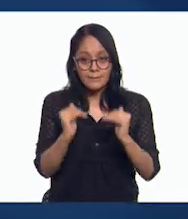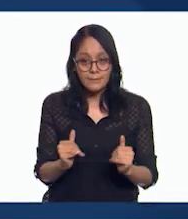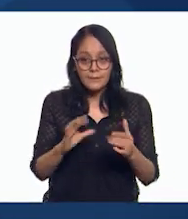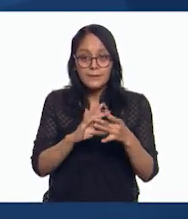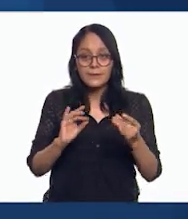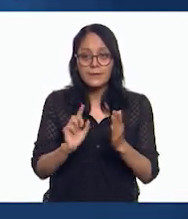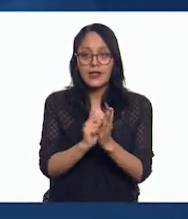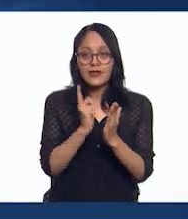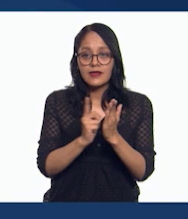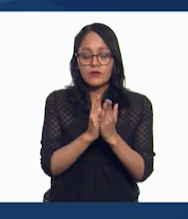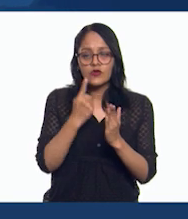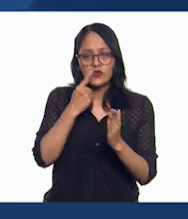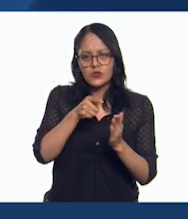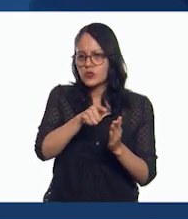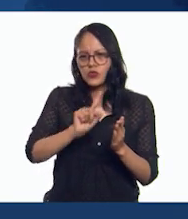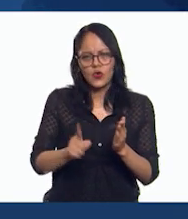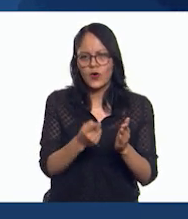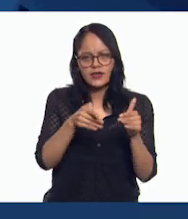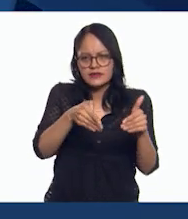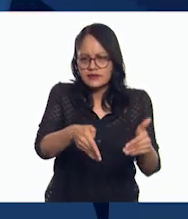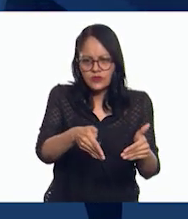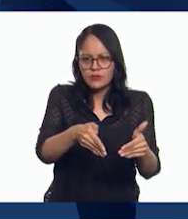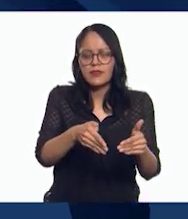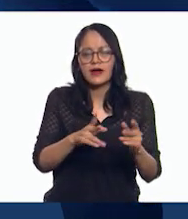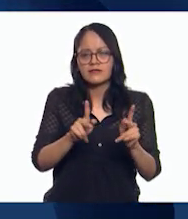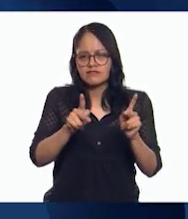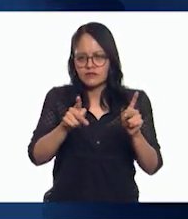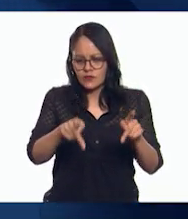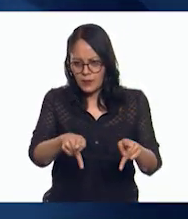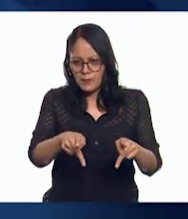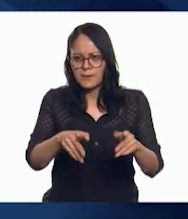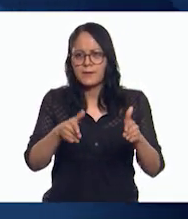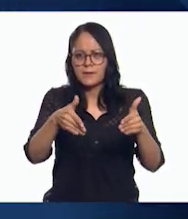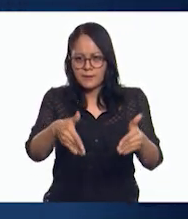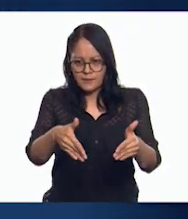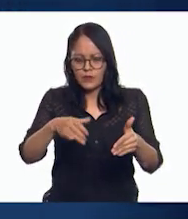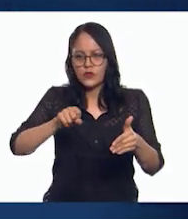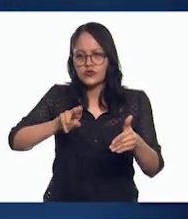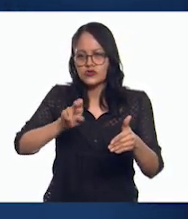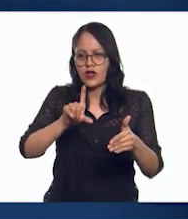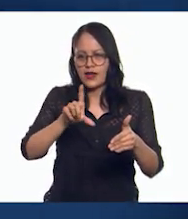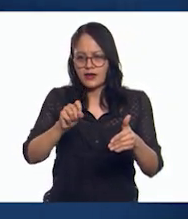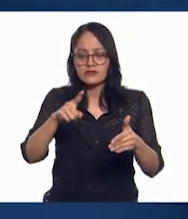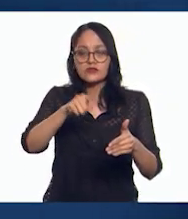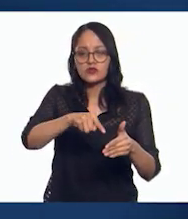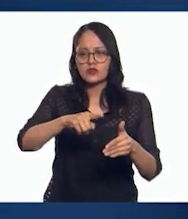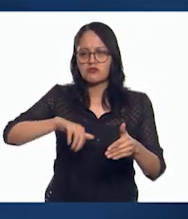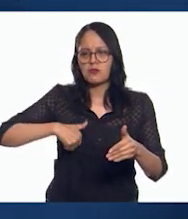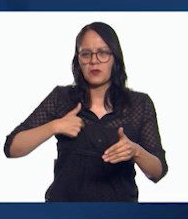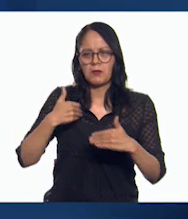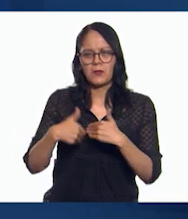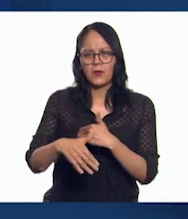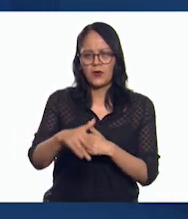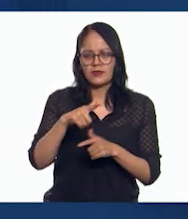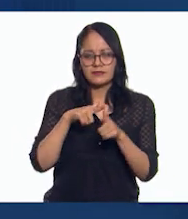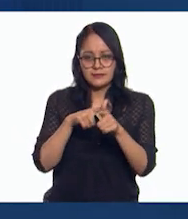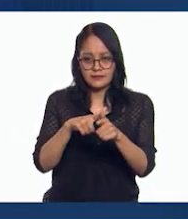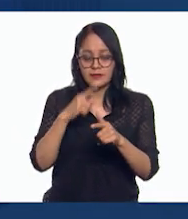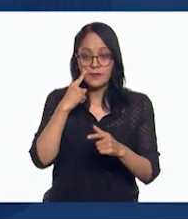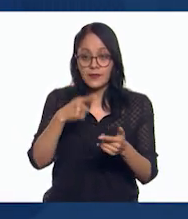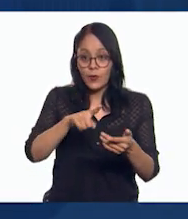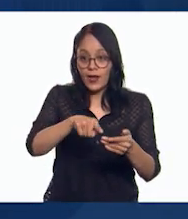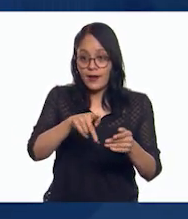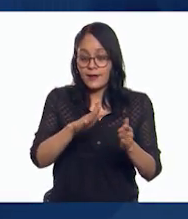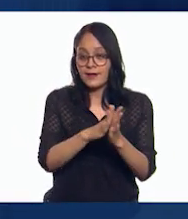no eres tumba, sepulcro, féretro, túmulo, mausoleo, sino preservación. Fuego escondido, plantación